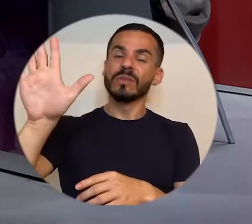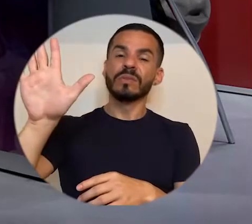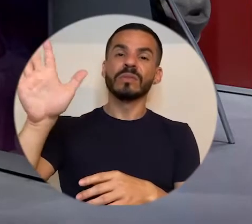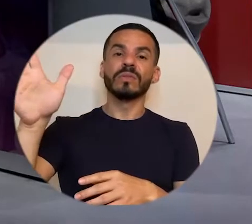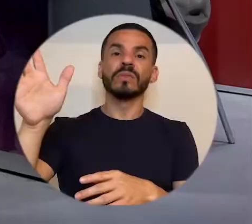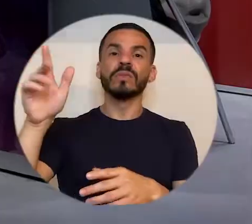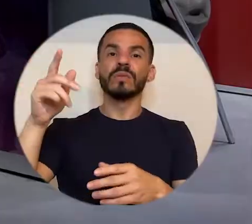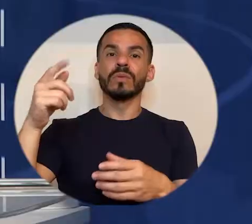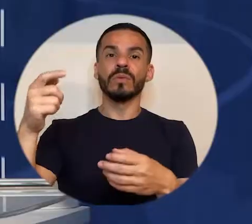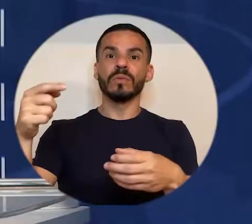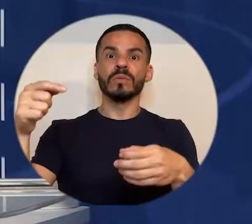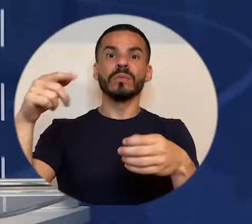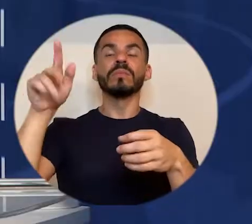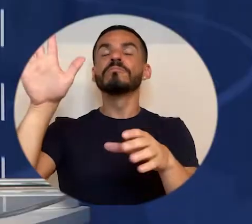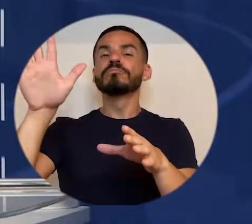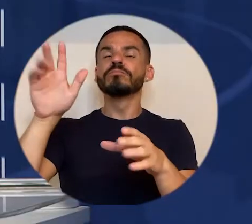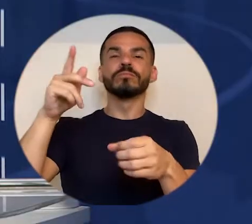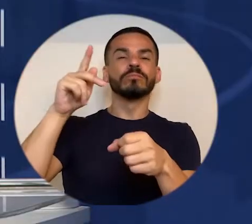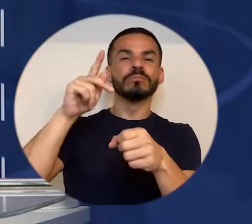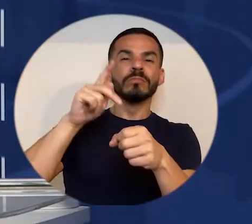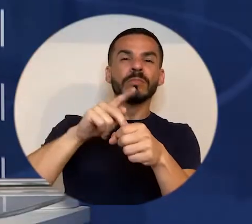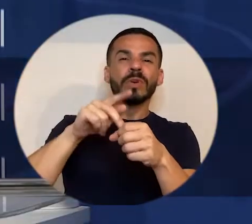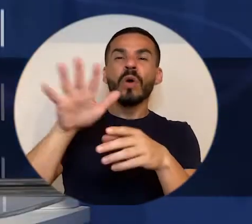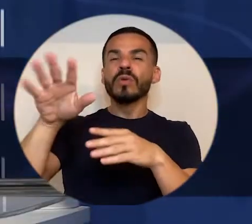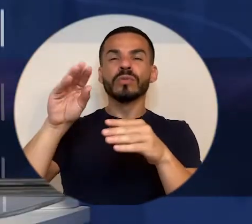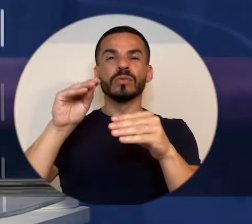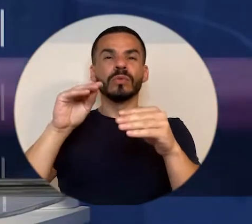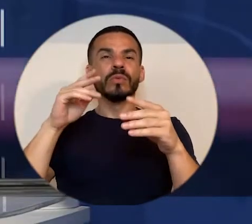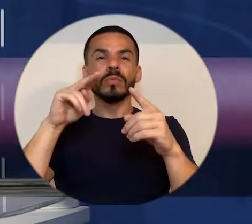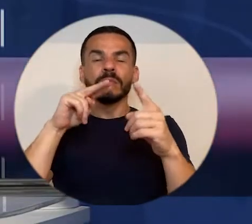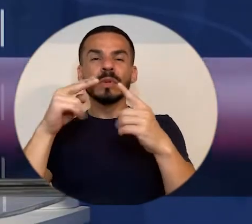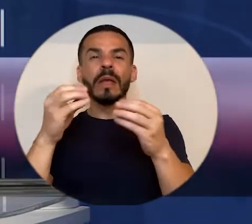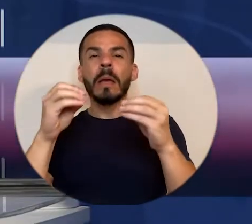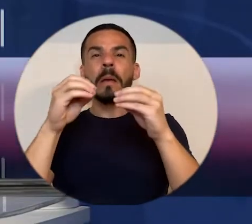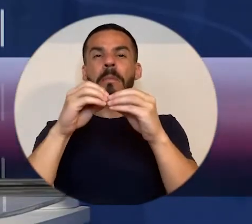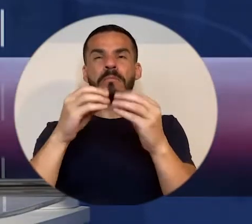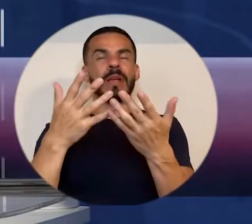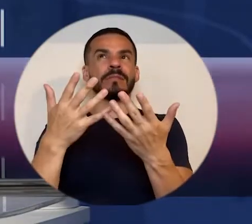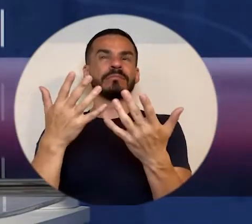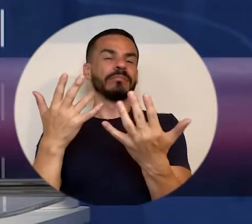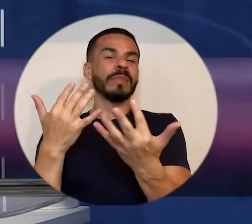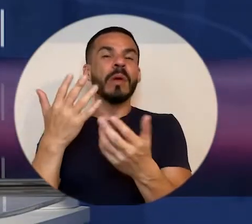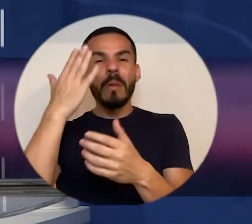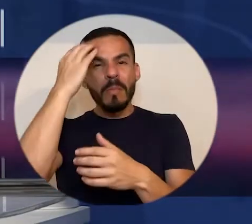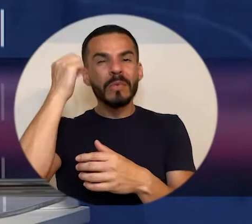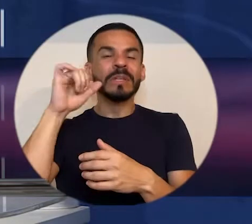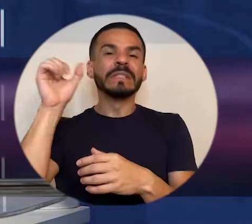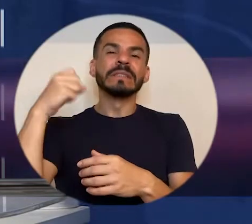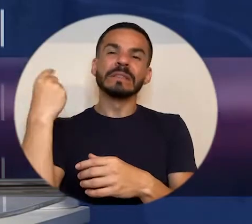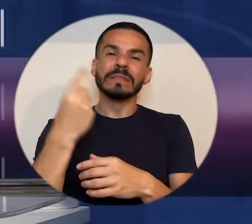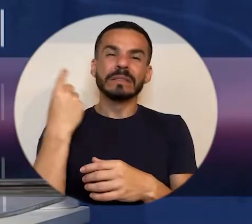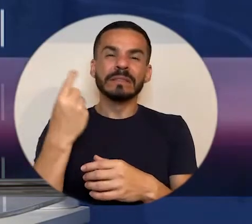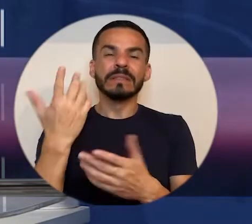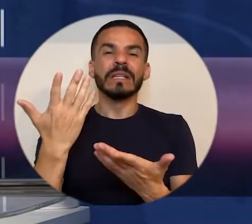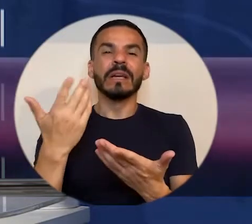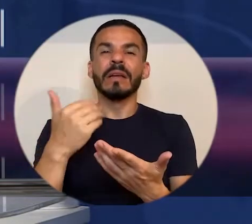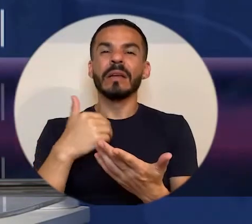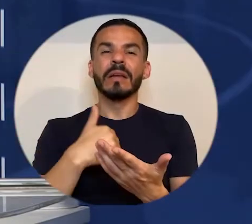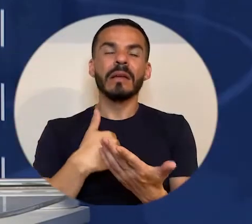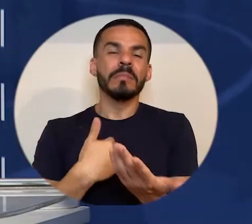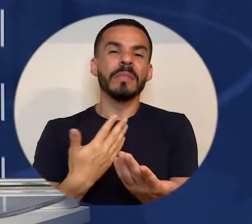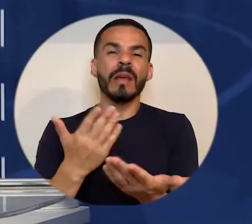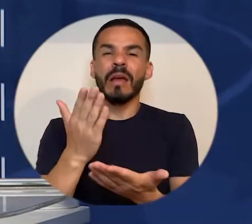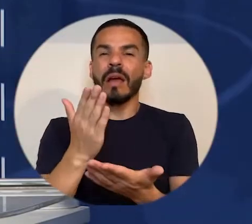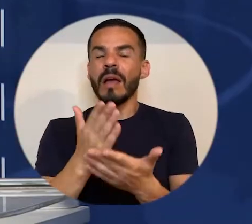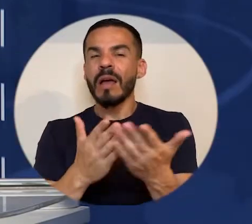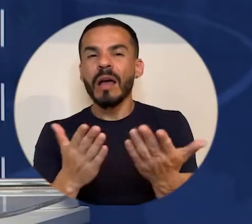su presencia o su posición ha sido la más esperada, porque siempre ha habido, ¿verdad?, un poco de